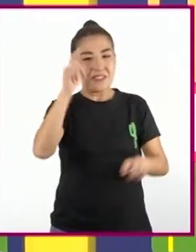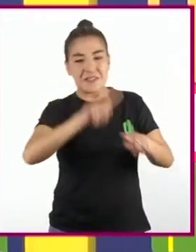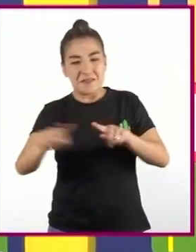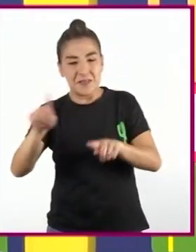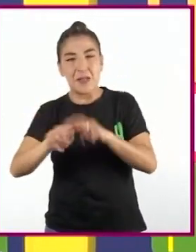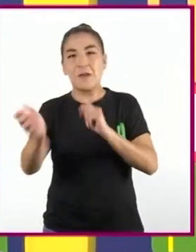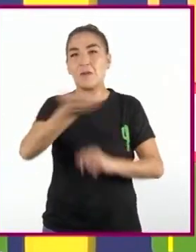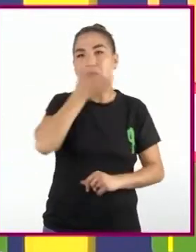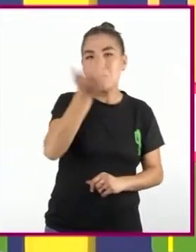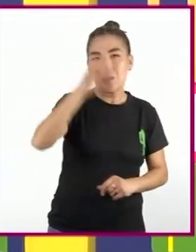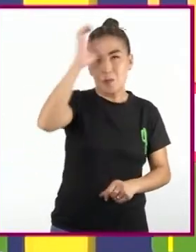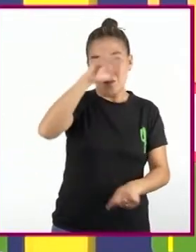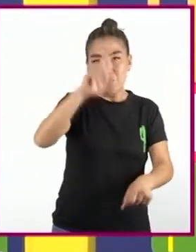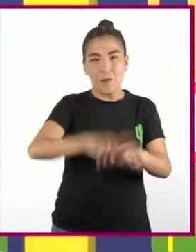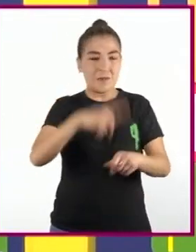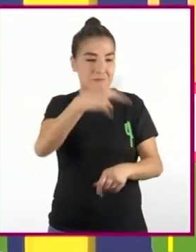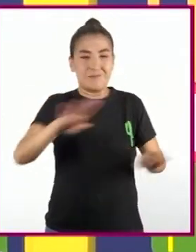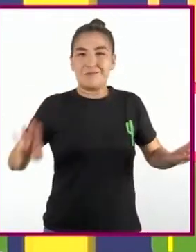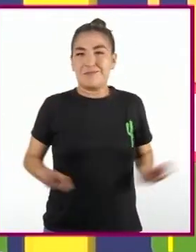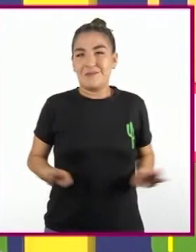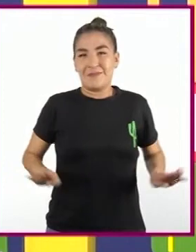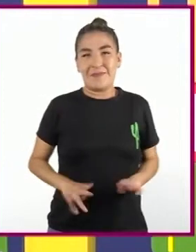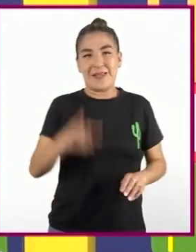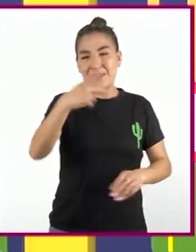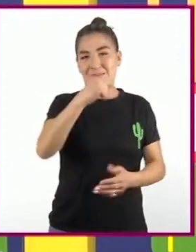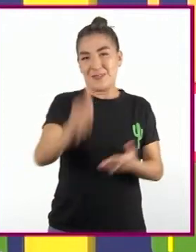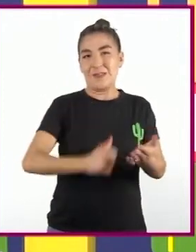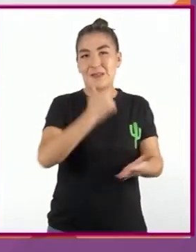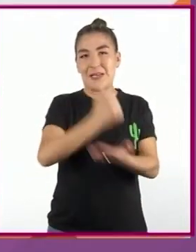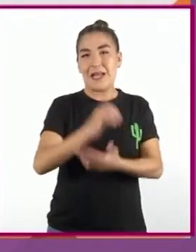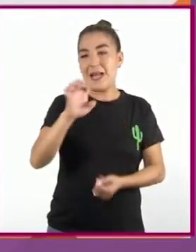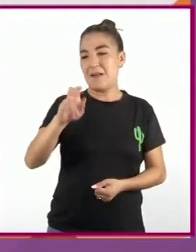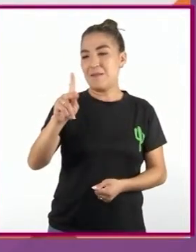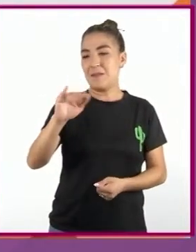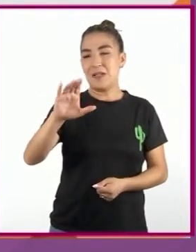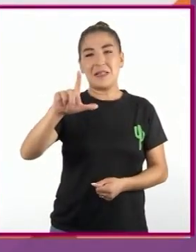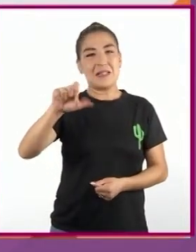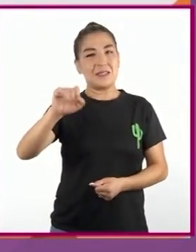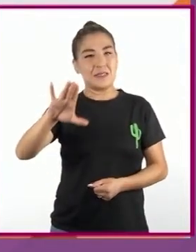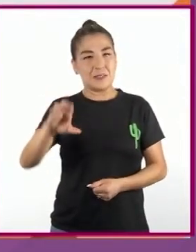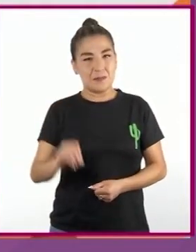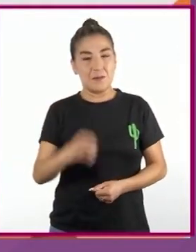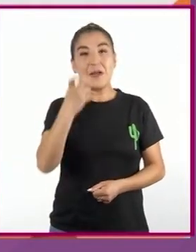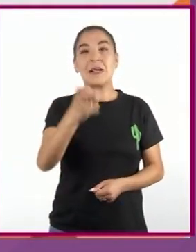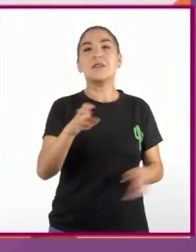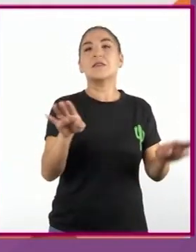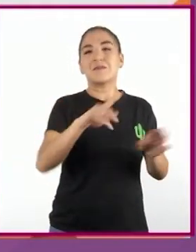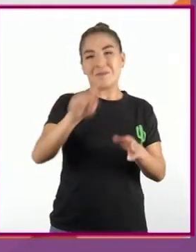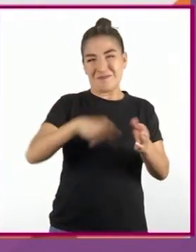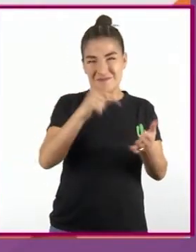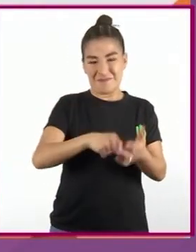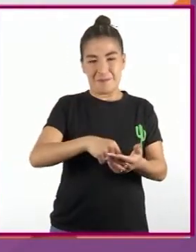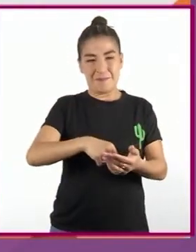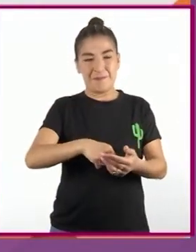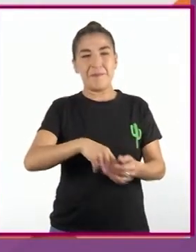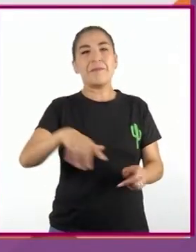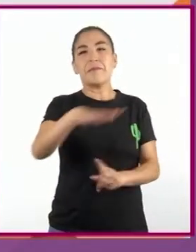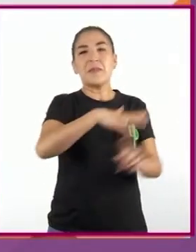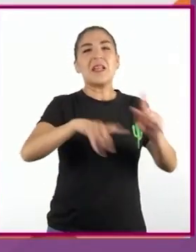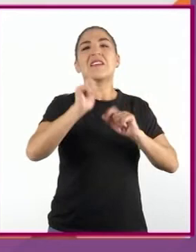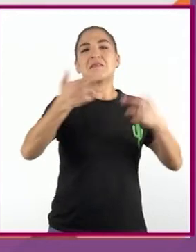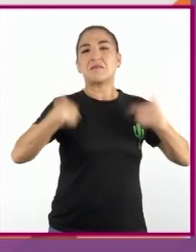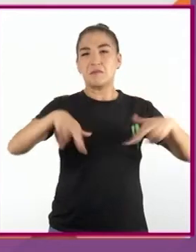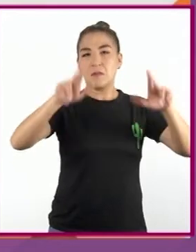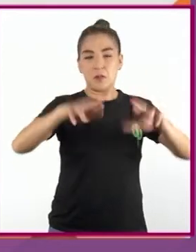culturales, características propias de las ciudades del Epiclásico. Un dato interesante sobre Cantona lo representa su